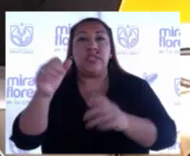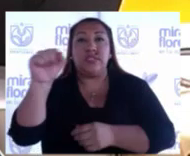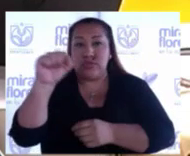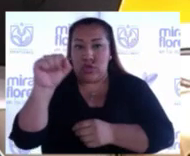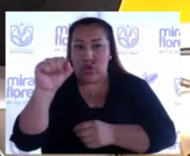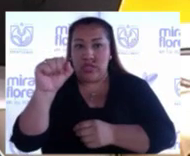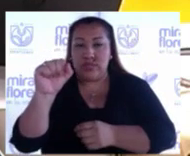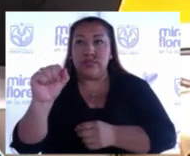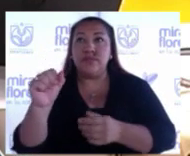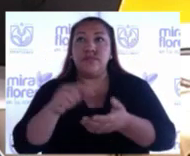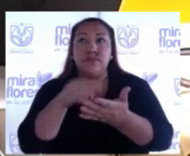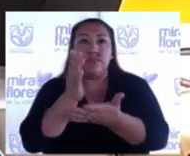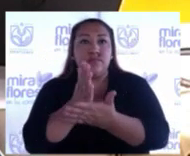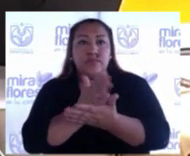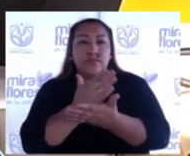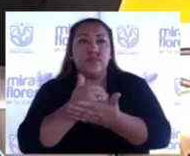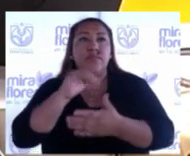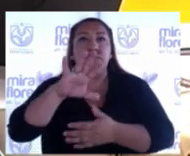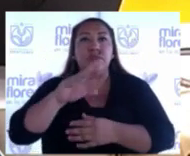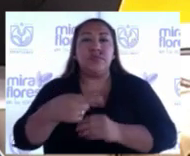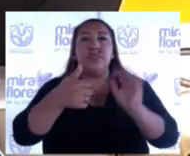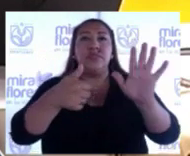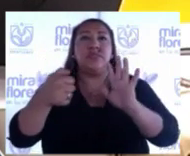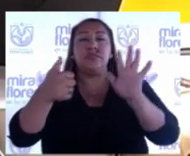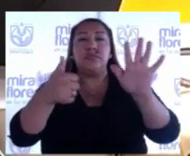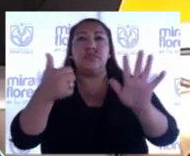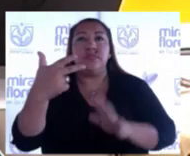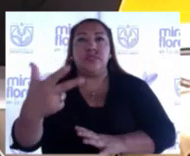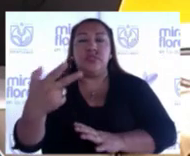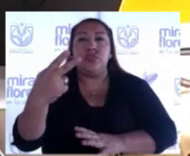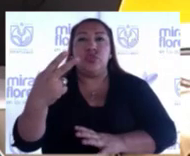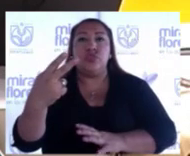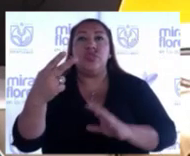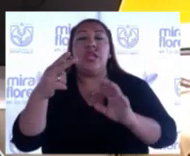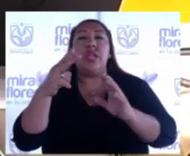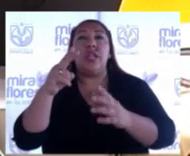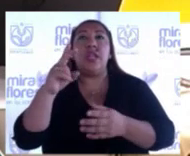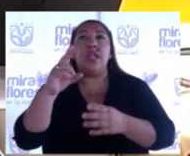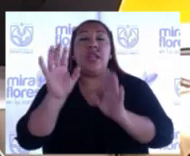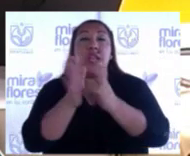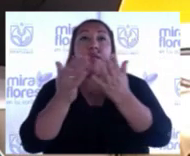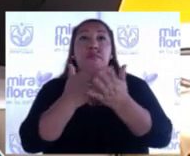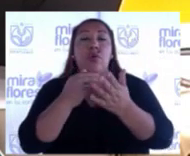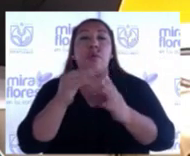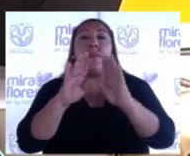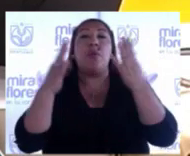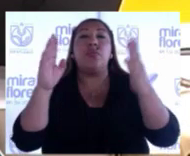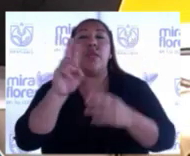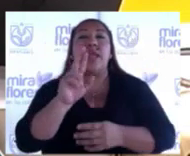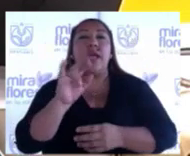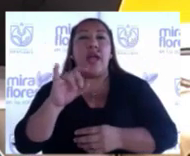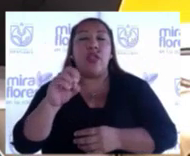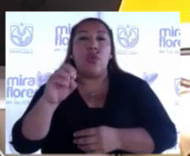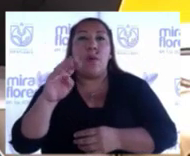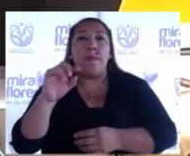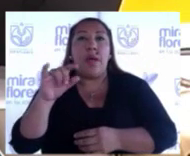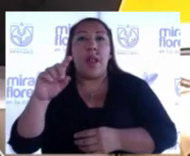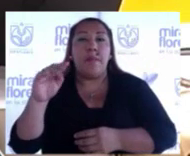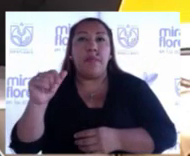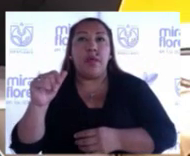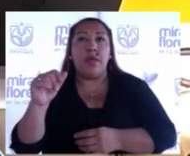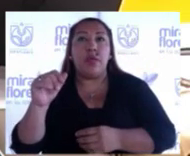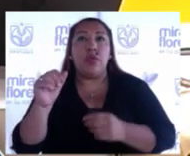93.990,76 soles, distribuidos en 5.662 libros para la Biblioteca Ricardo Palma con un valor de